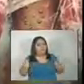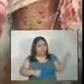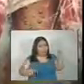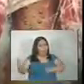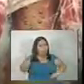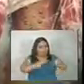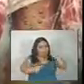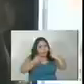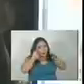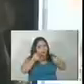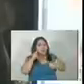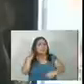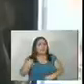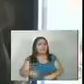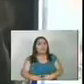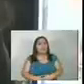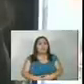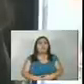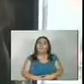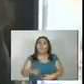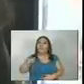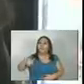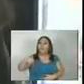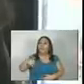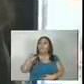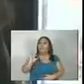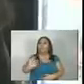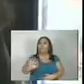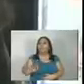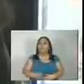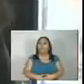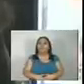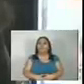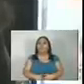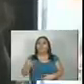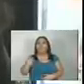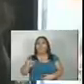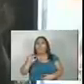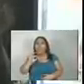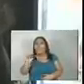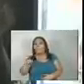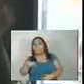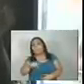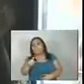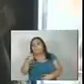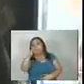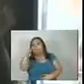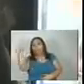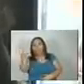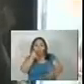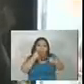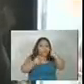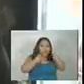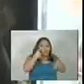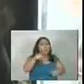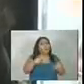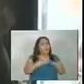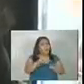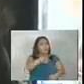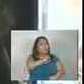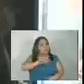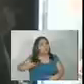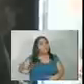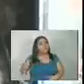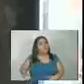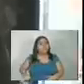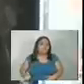turista, ¿verdad? Este año, pues sí, se ha notado bastante la venida de turistas extranjeros y también nacionales, ¿verdad?